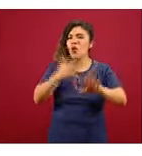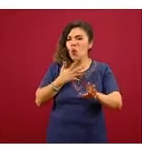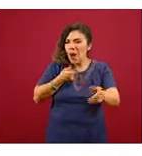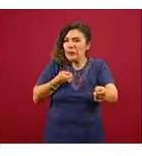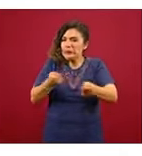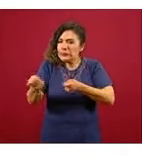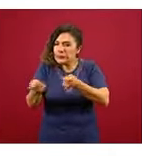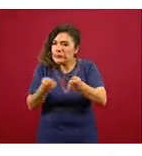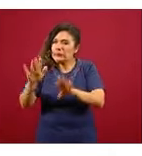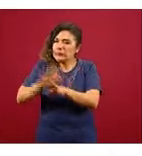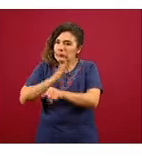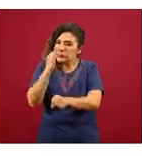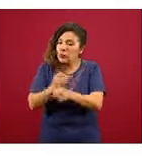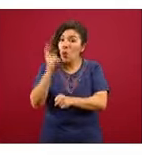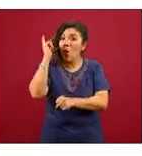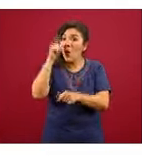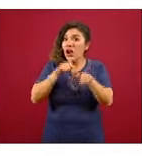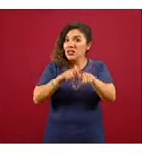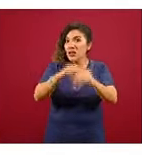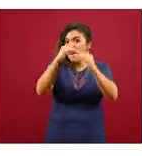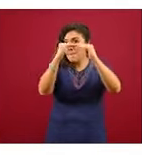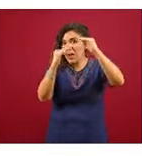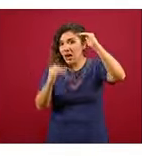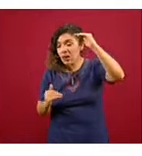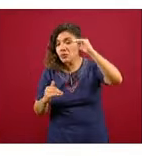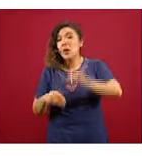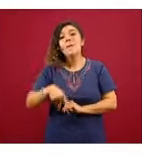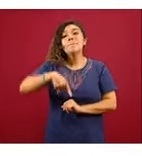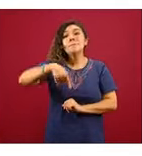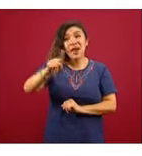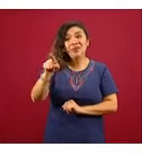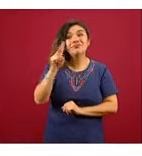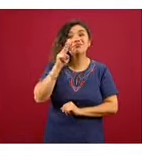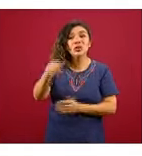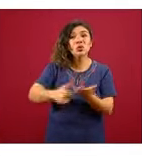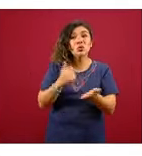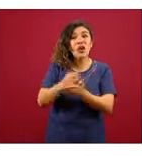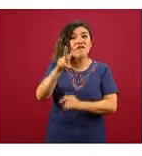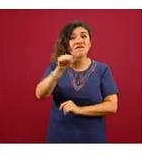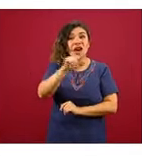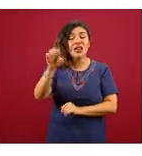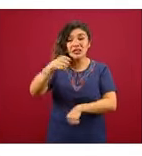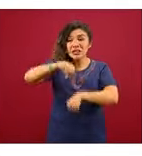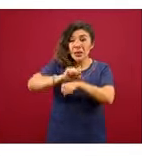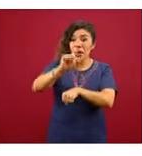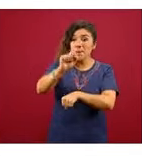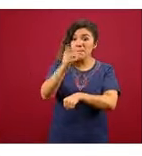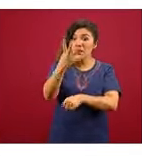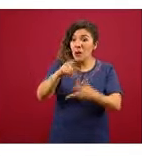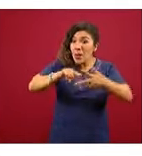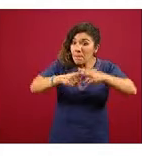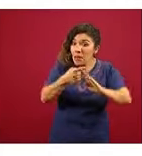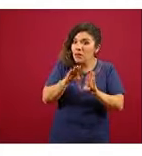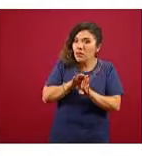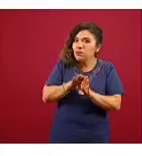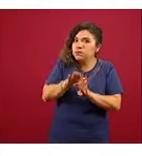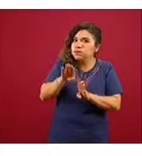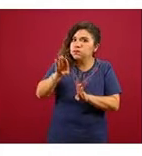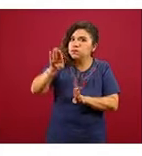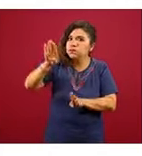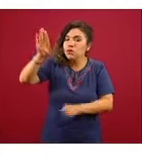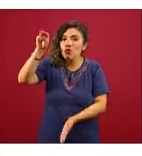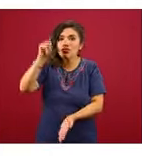semanas, esperemos que esa tendencia descendente continúe, más sin embargo vean cómo Ciudad Valles desde la semana 24 mantiene una tendencia